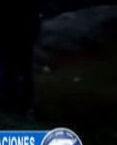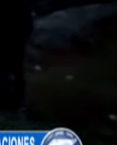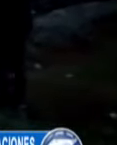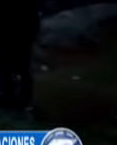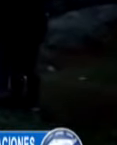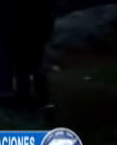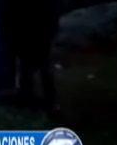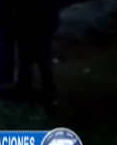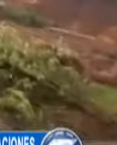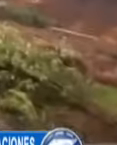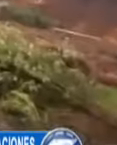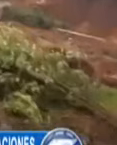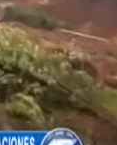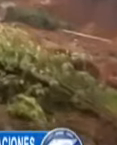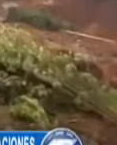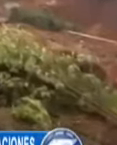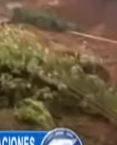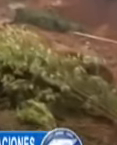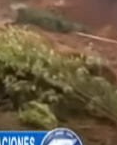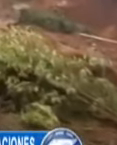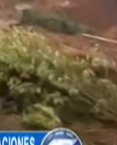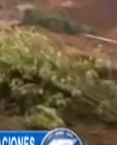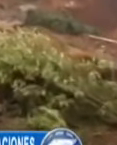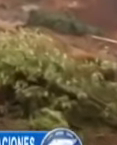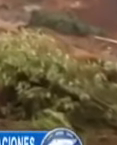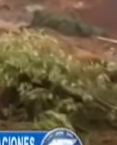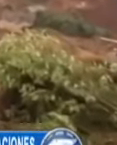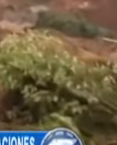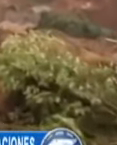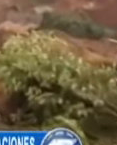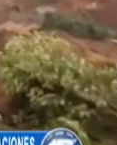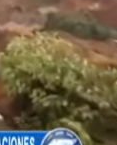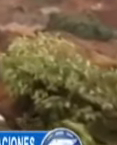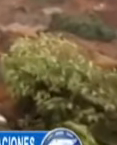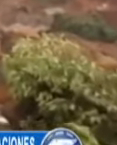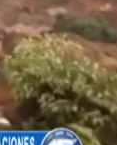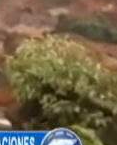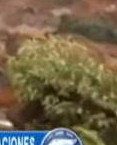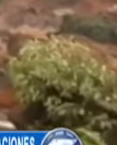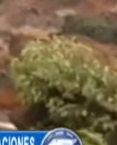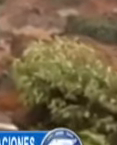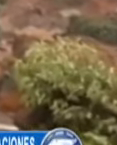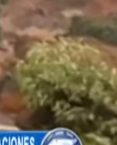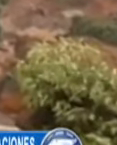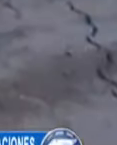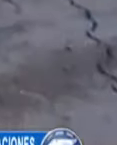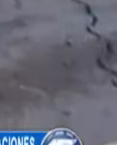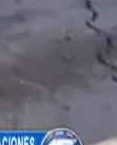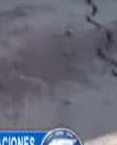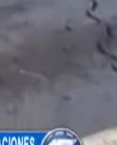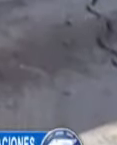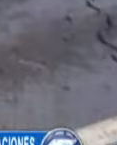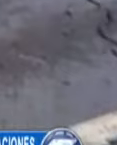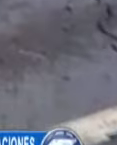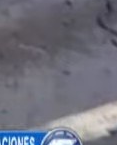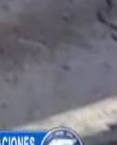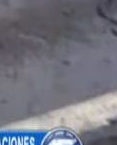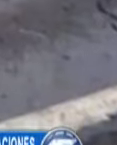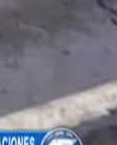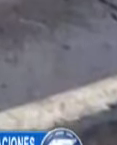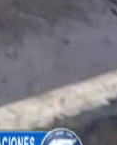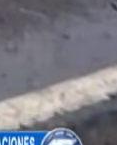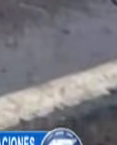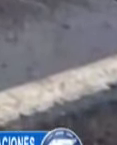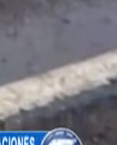Verapaces, donde se registró el socavamiento, quedaron varados. Hasta eso de la 1:30 de la madrugada de este domingo, que un espacio